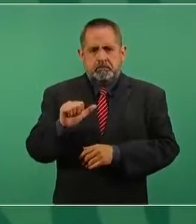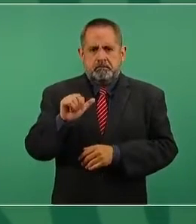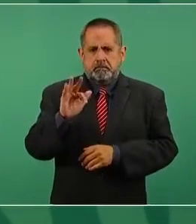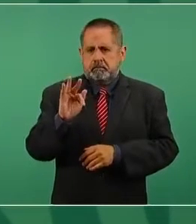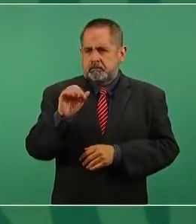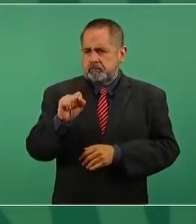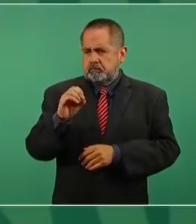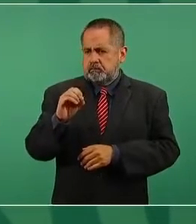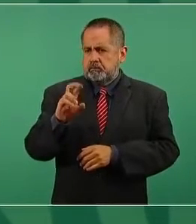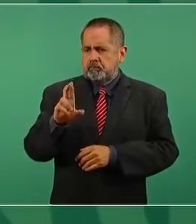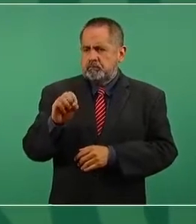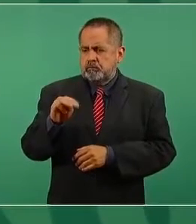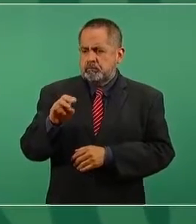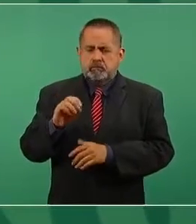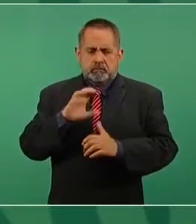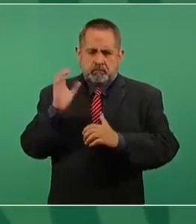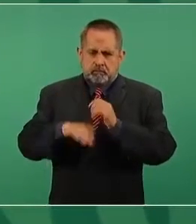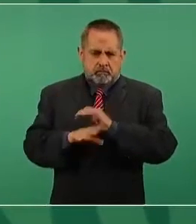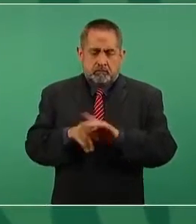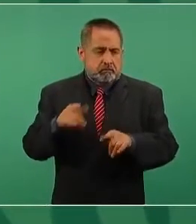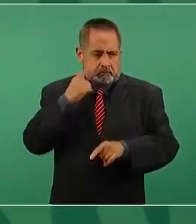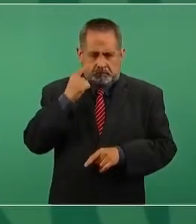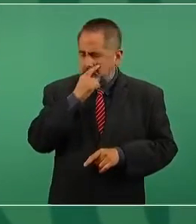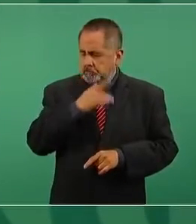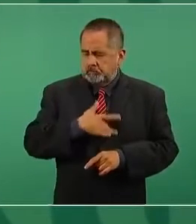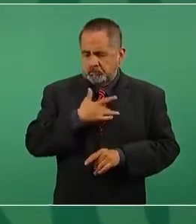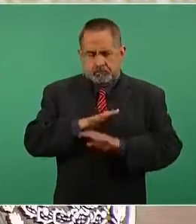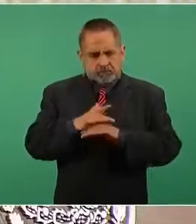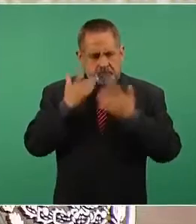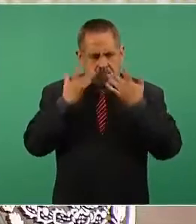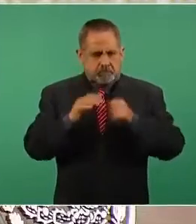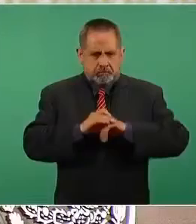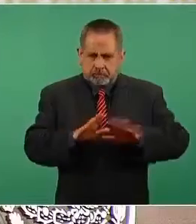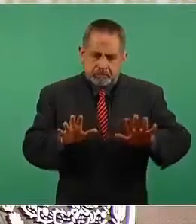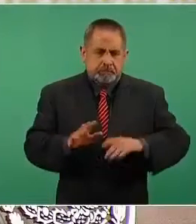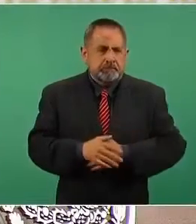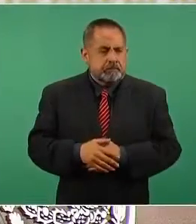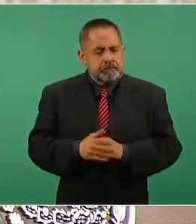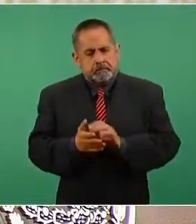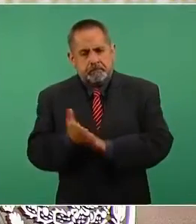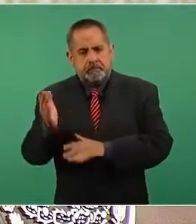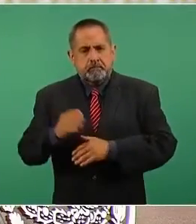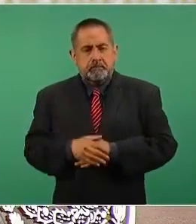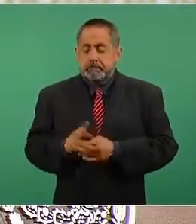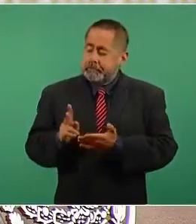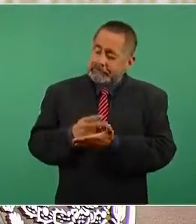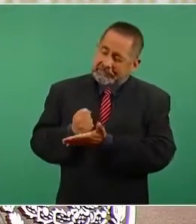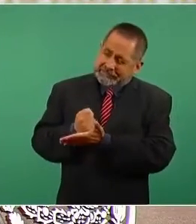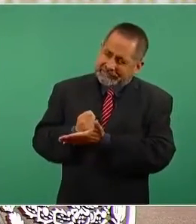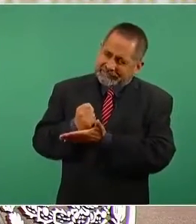Romo, por su voluntad, aunque